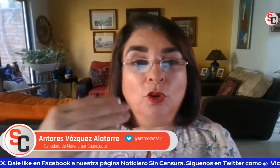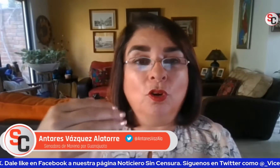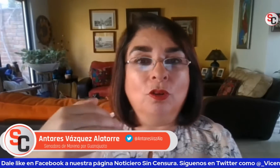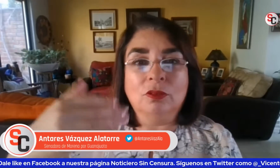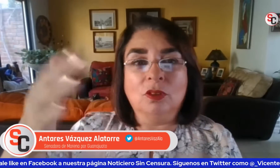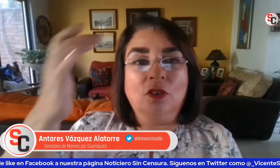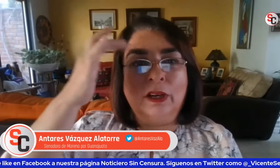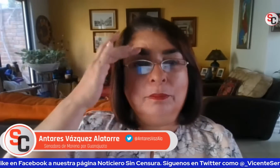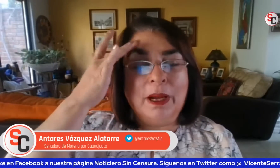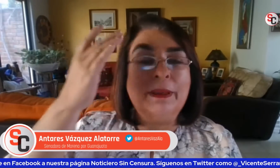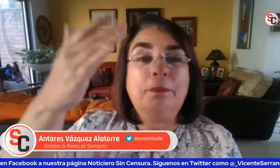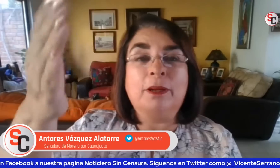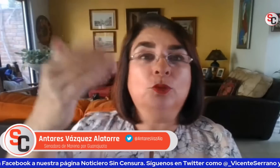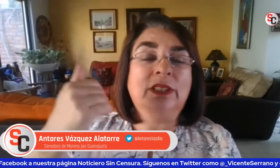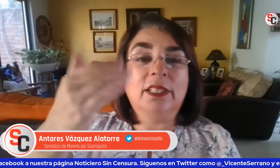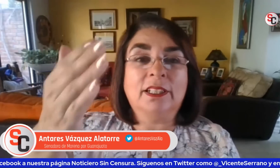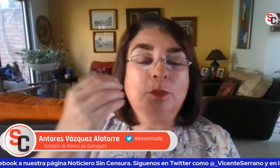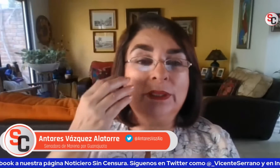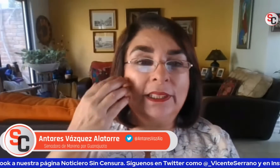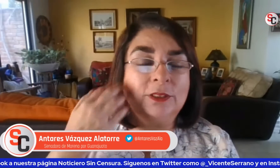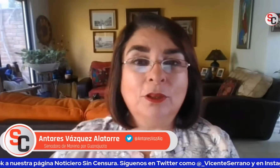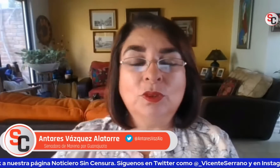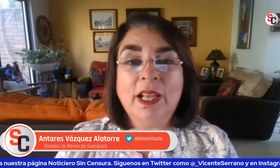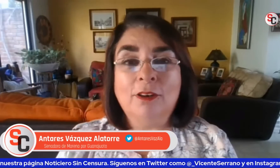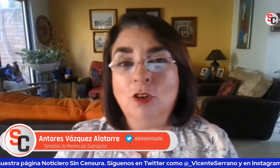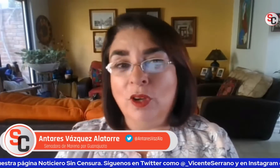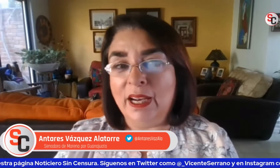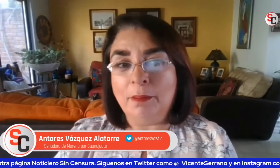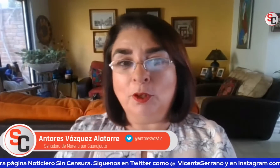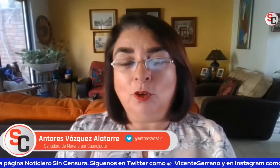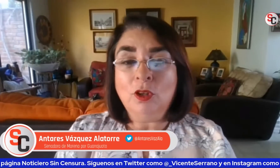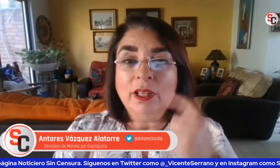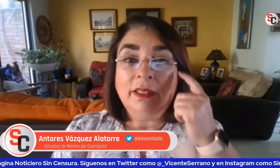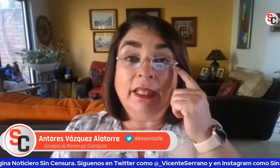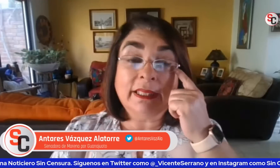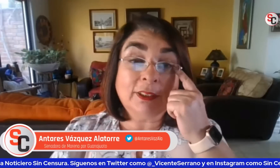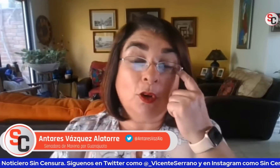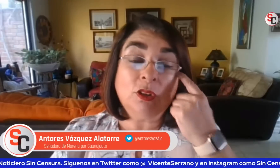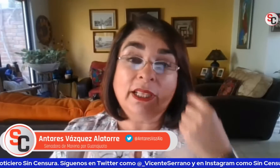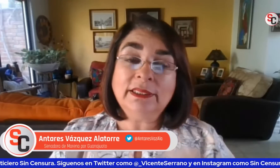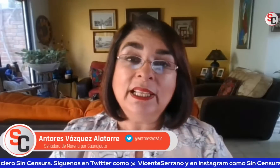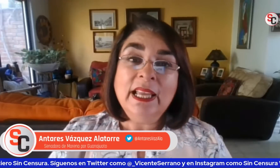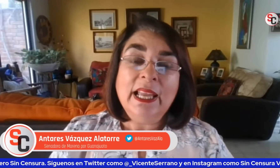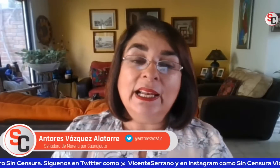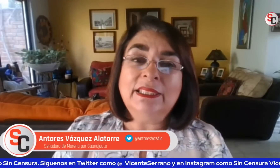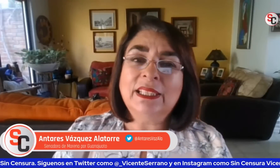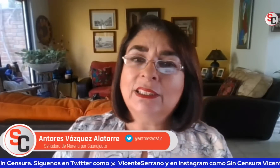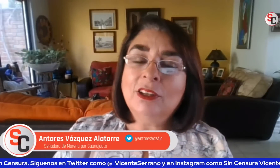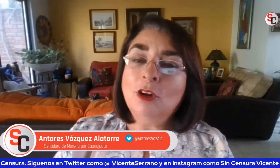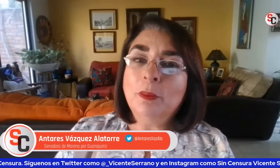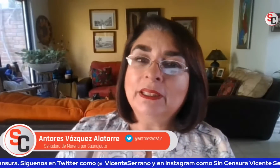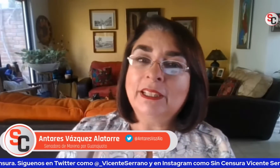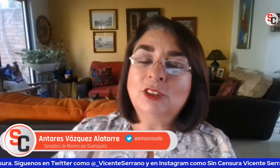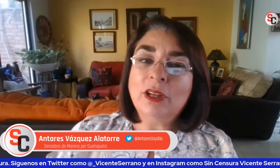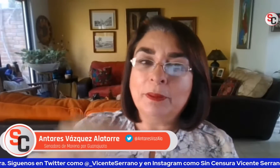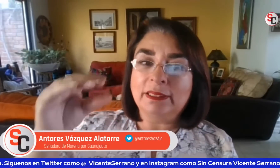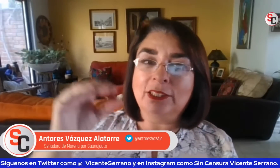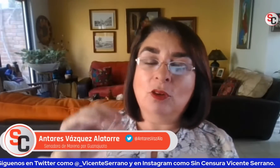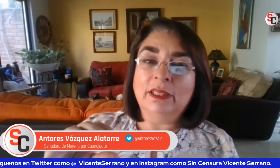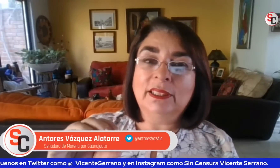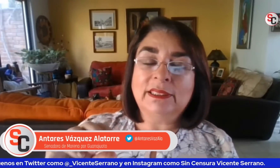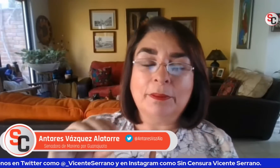como no había preguntas y respuestas, no era un diálogo, él habló de esas cosas. El secretario de